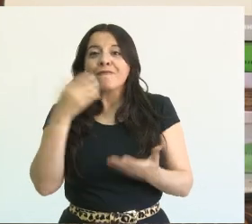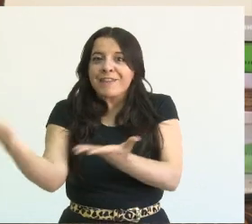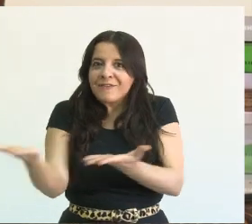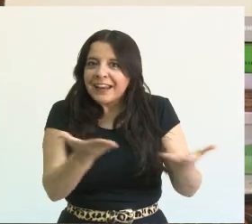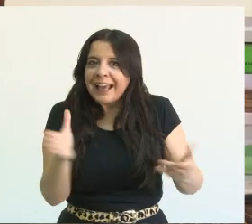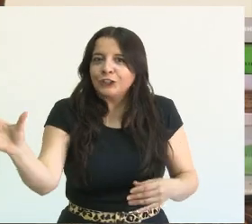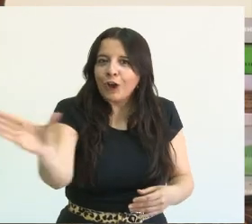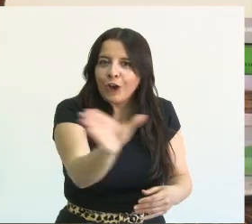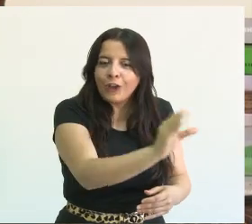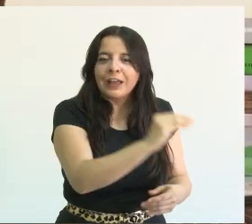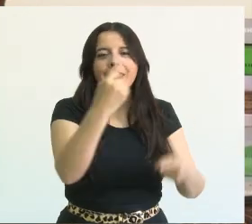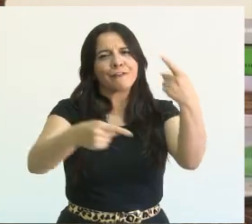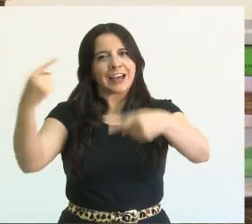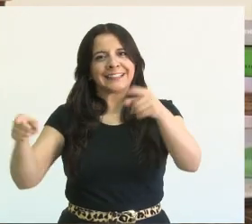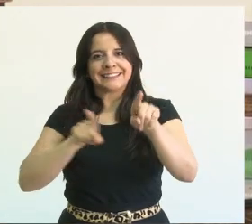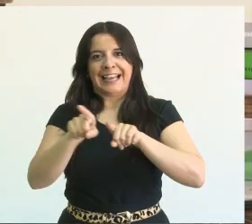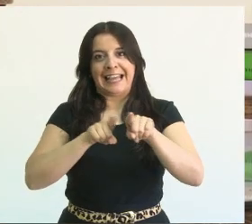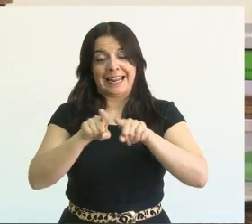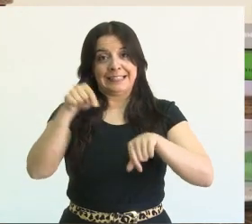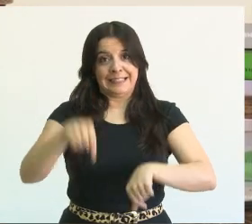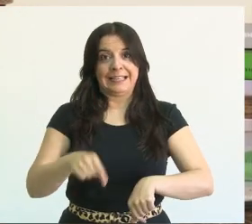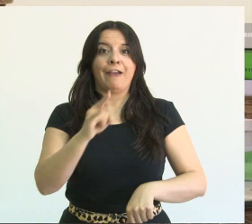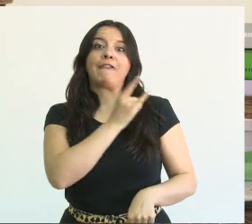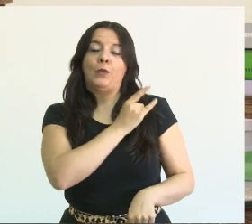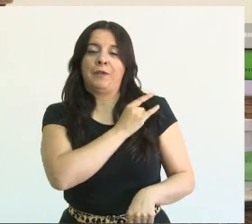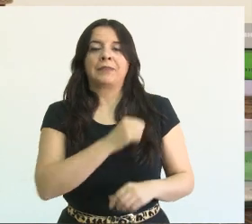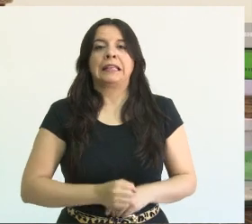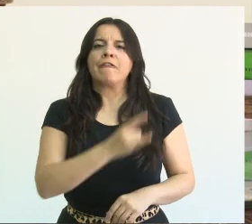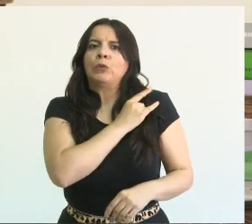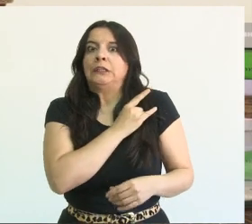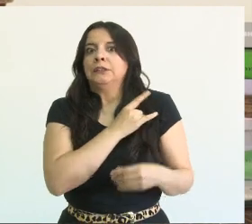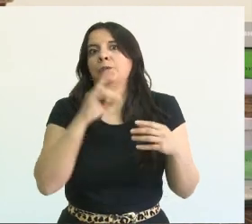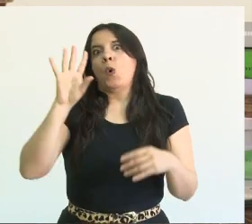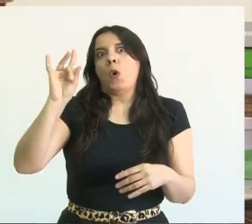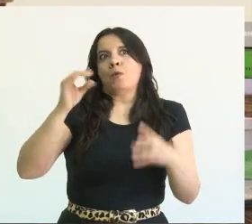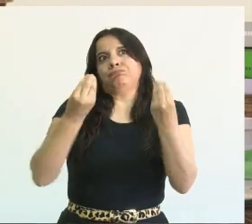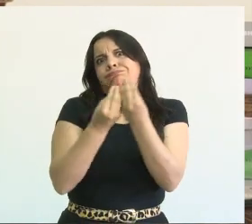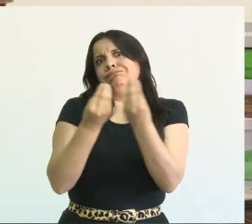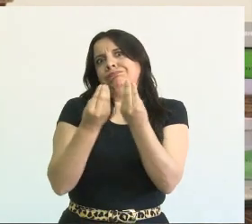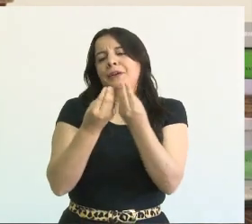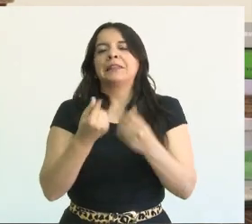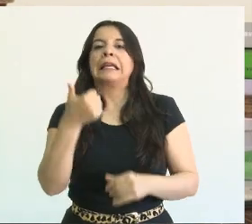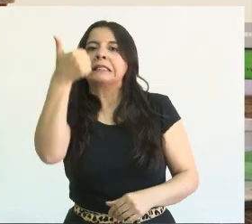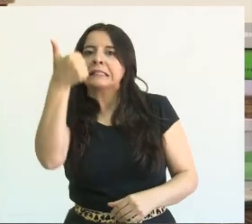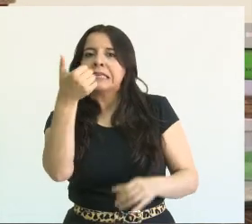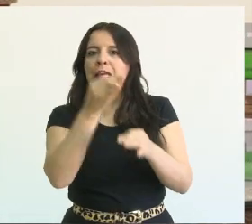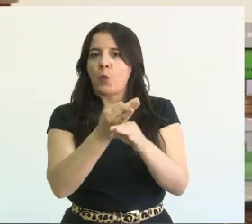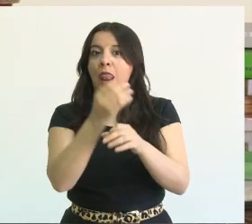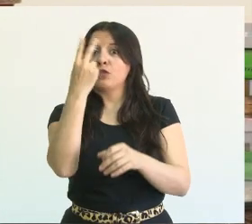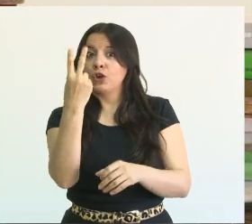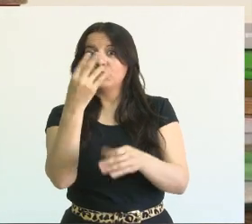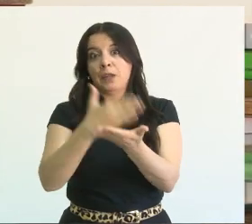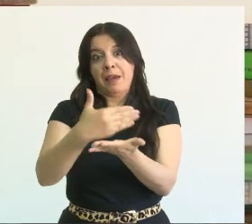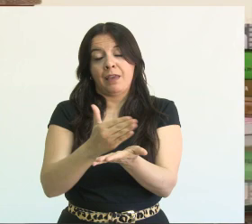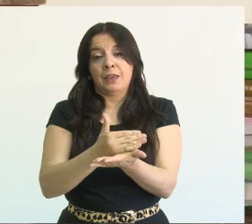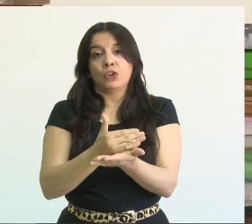para los y las ingresantes a las distintas carreras de nuestra facultad. Nuestra facultad es una facultad muy compleja, que tiene 6 escuelas,